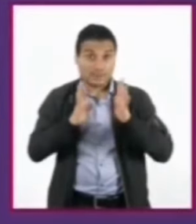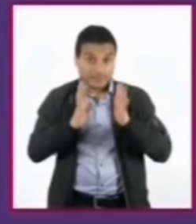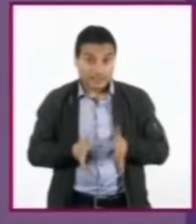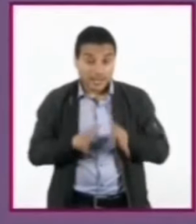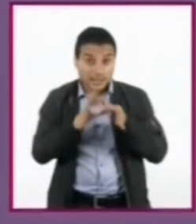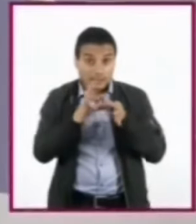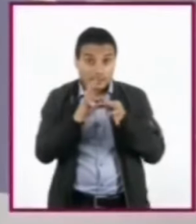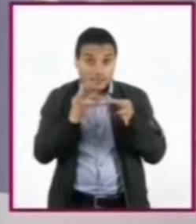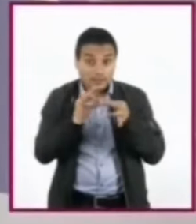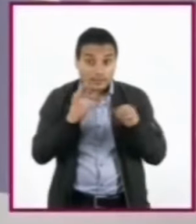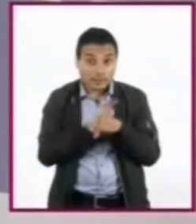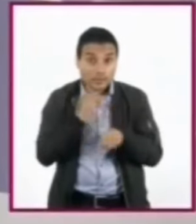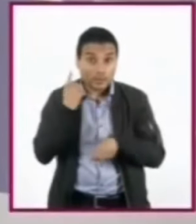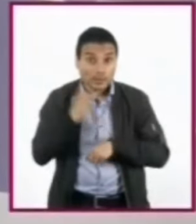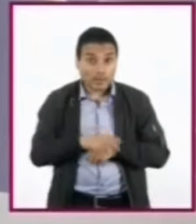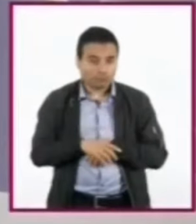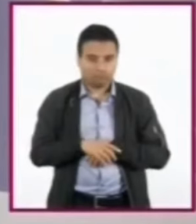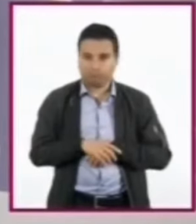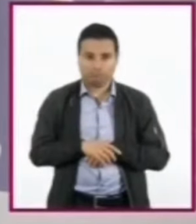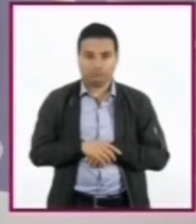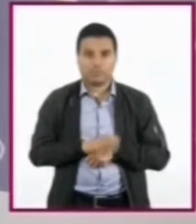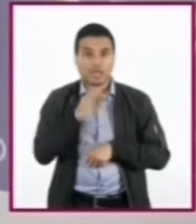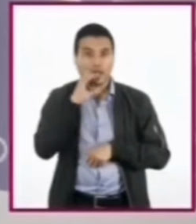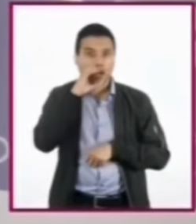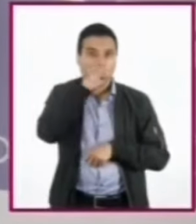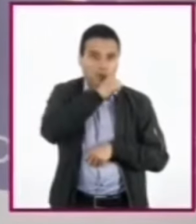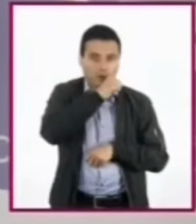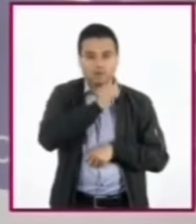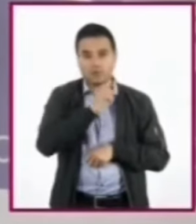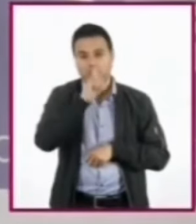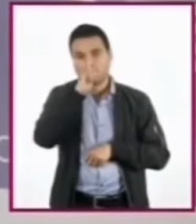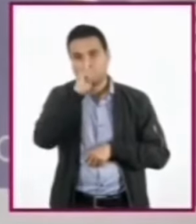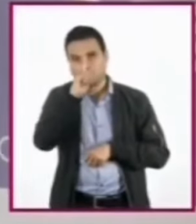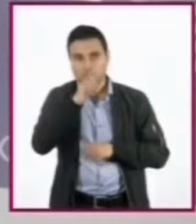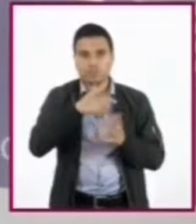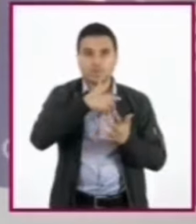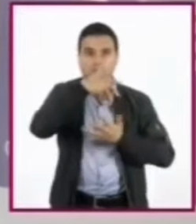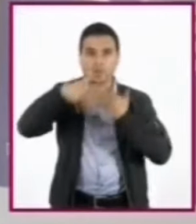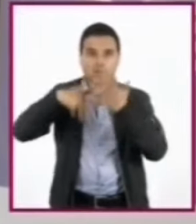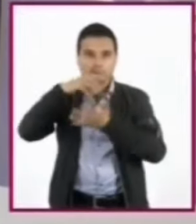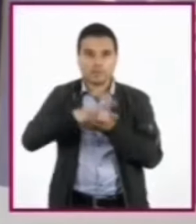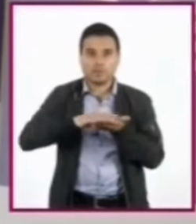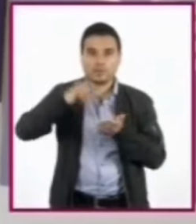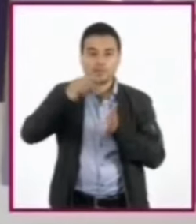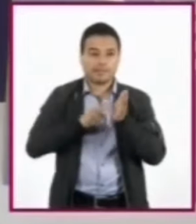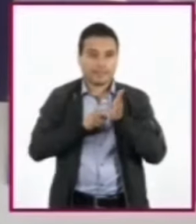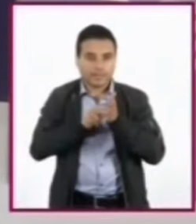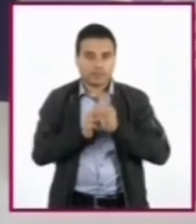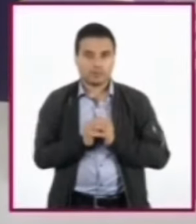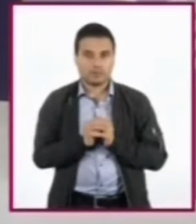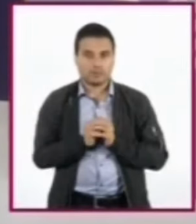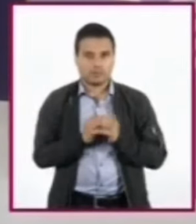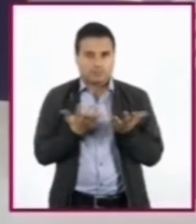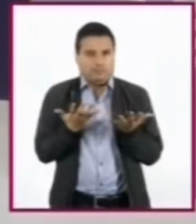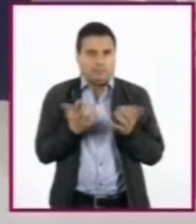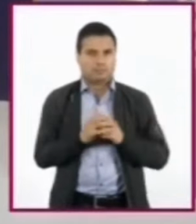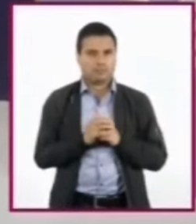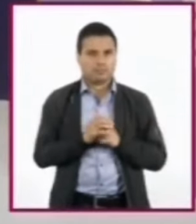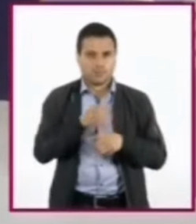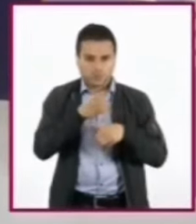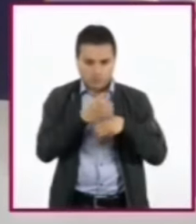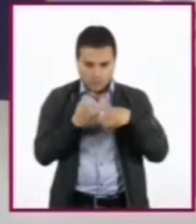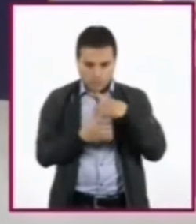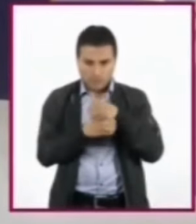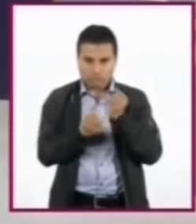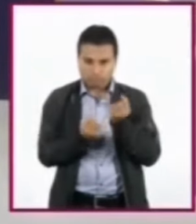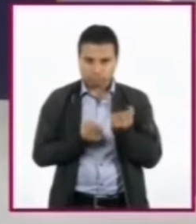causas. Calor, luz, humo y cenizas. Entonces, ¿por qué arden las